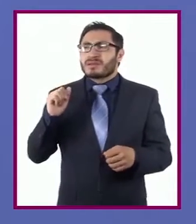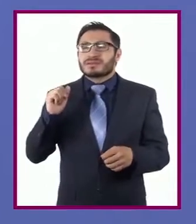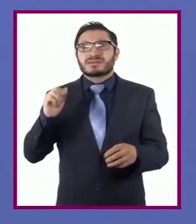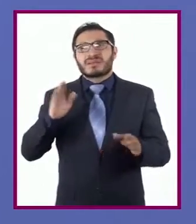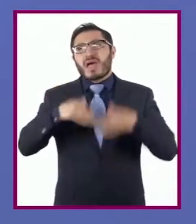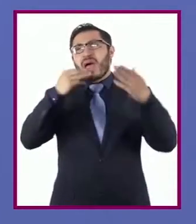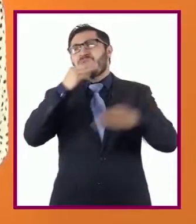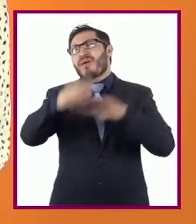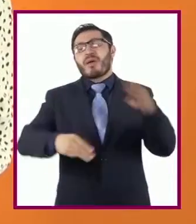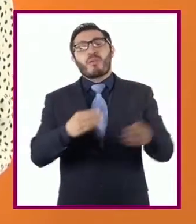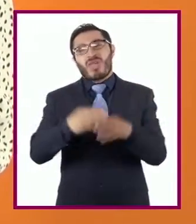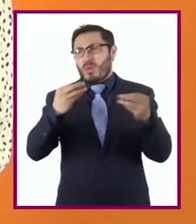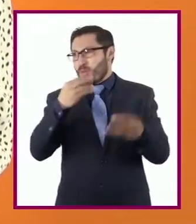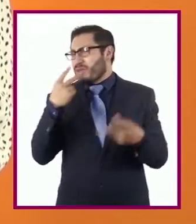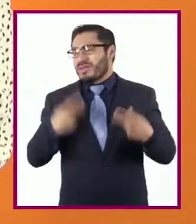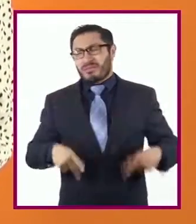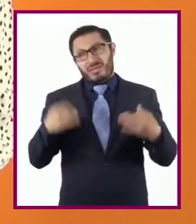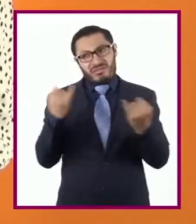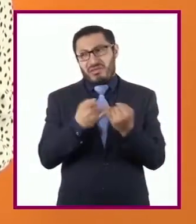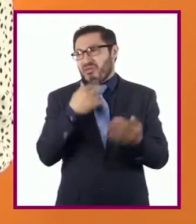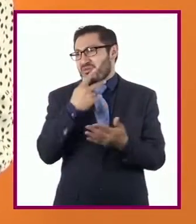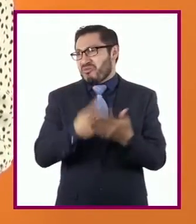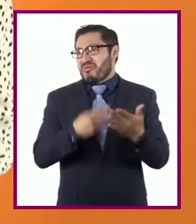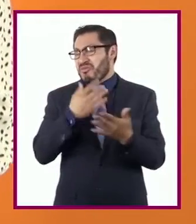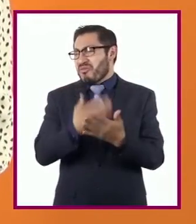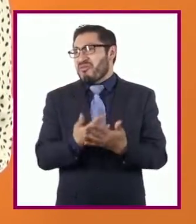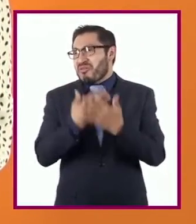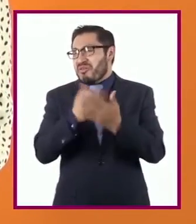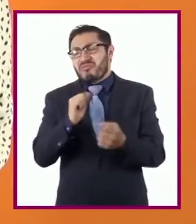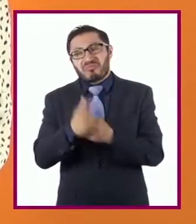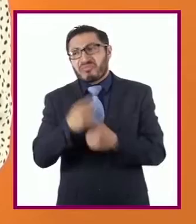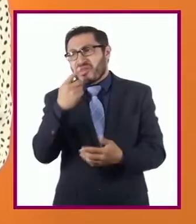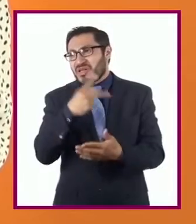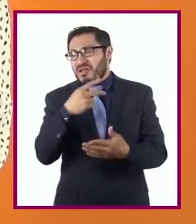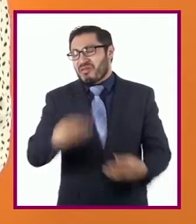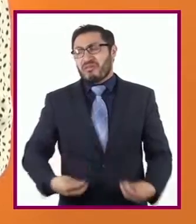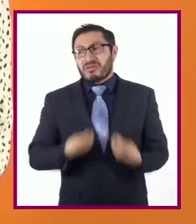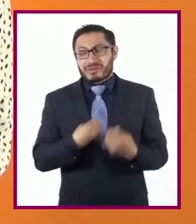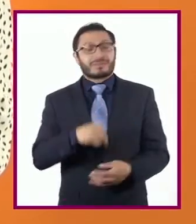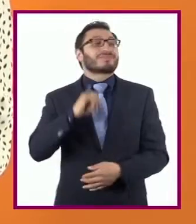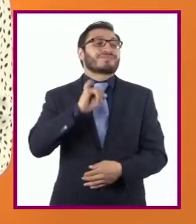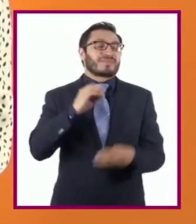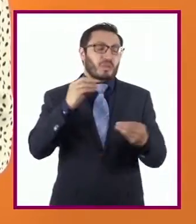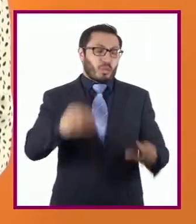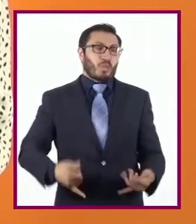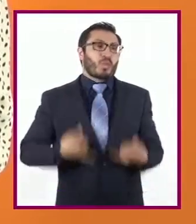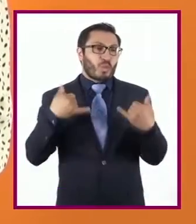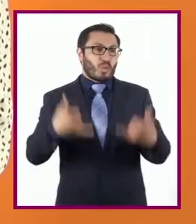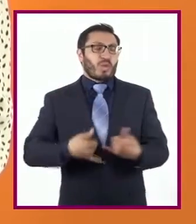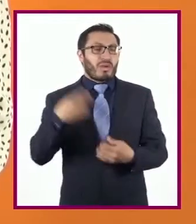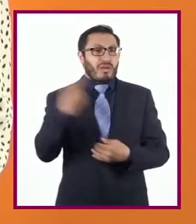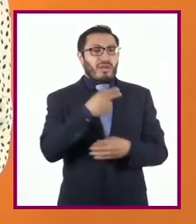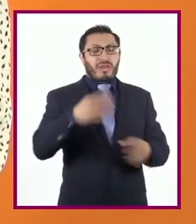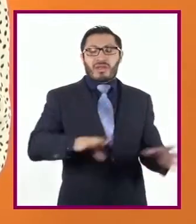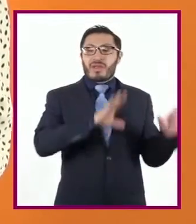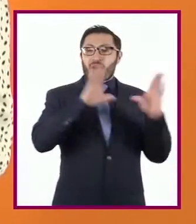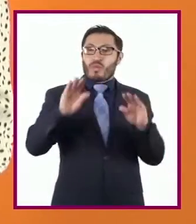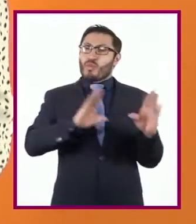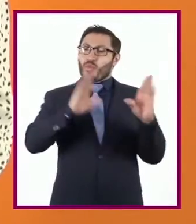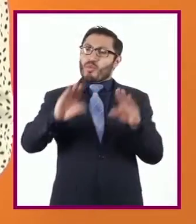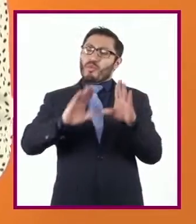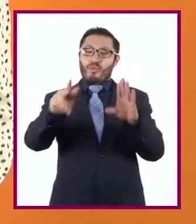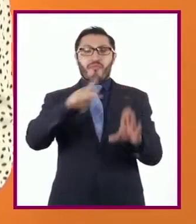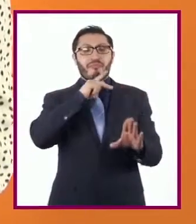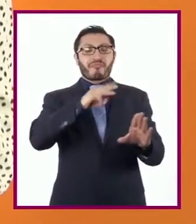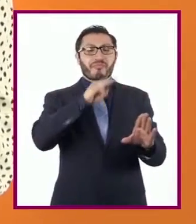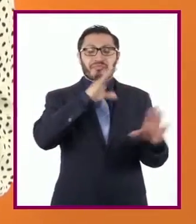algo de la vida? Sí, Mónica. Definitivamente los adolescentes, sobre todo, necesitan la guía y la ayuda de los padres